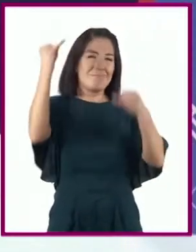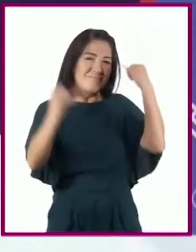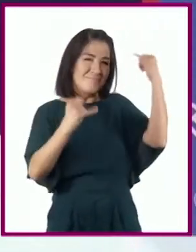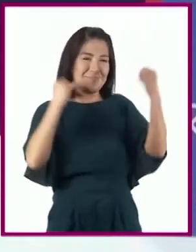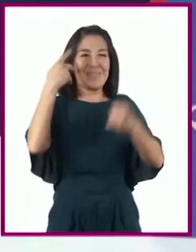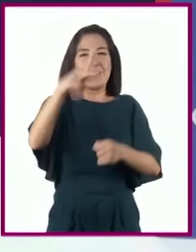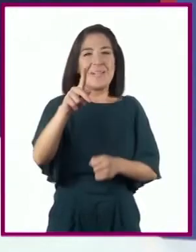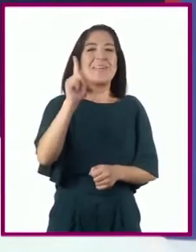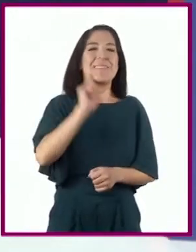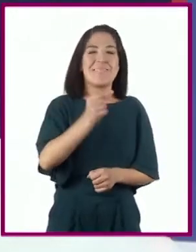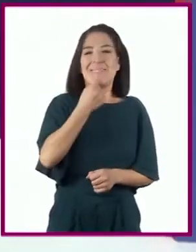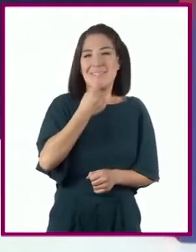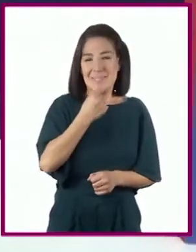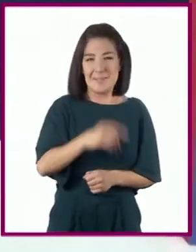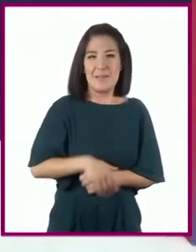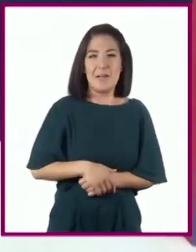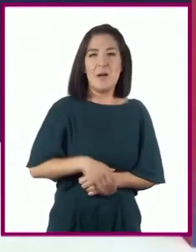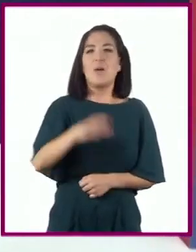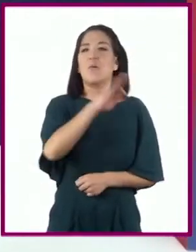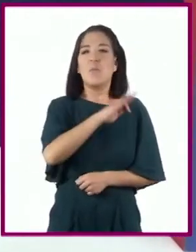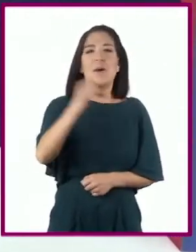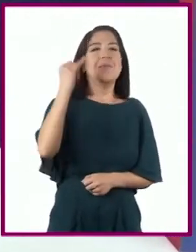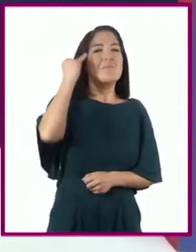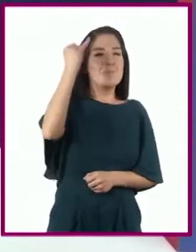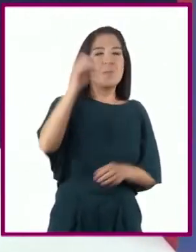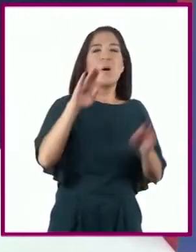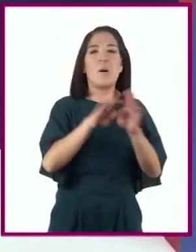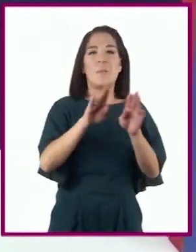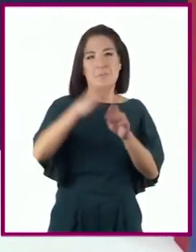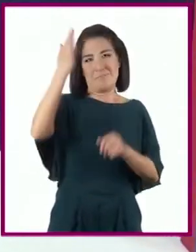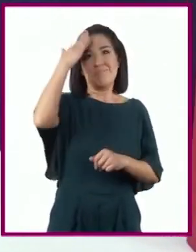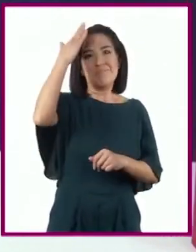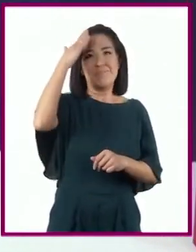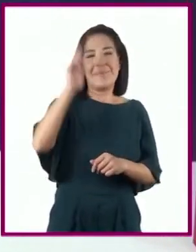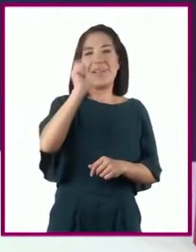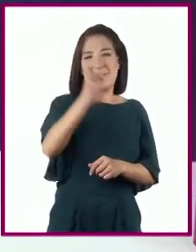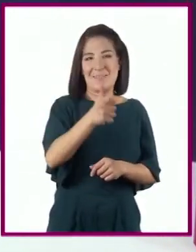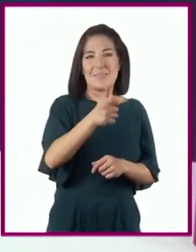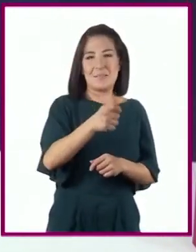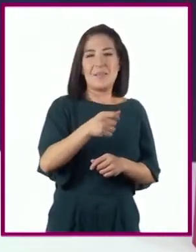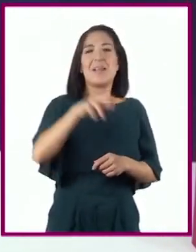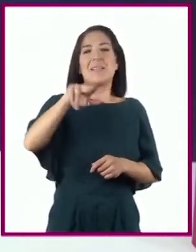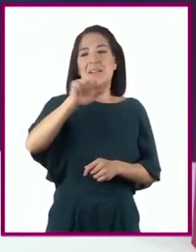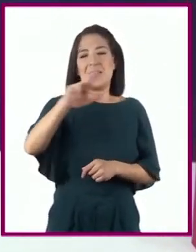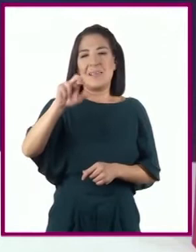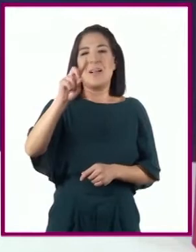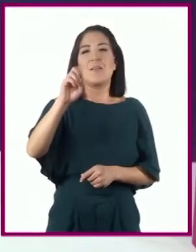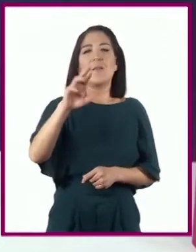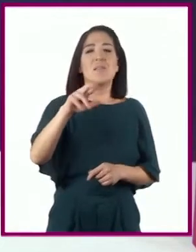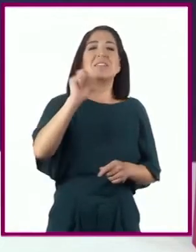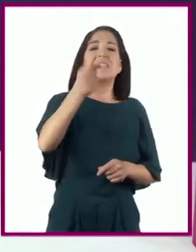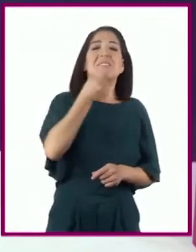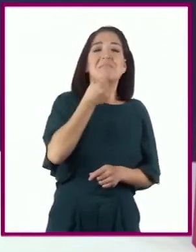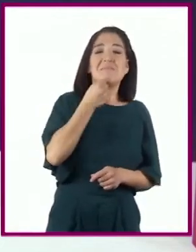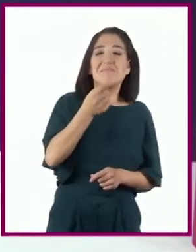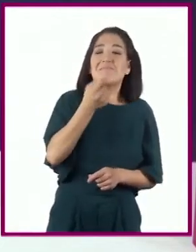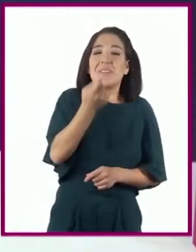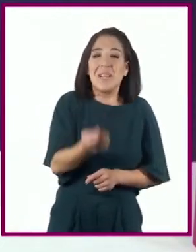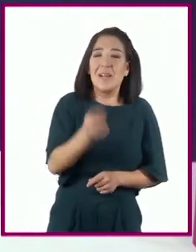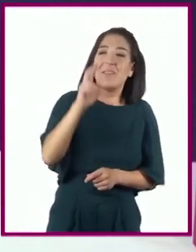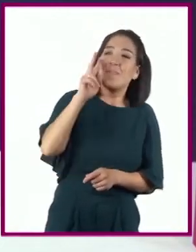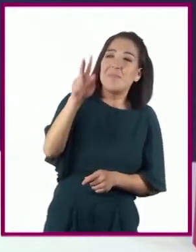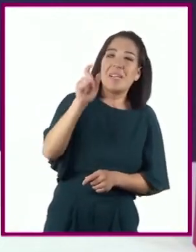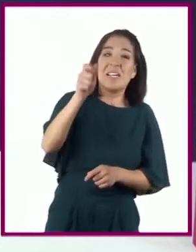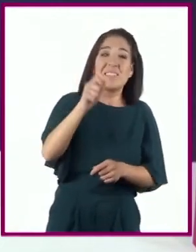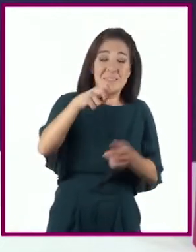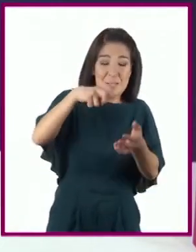perspectiva. Podemos imaginar a esta narradora protagonista como una niña pequeña, ya que su mirada llega a la altura de